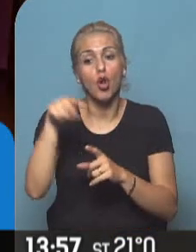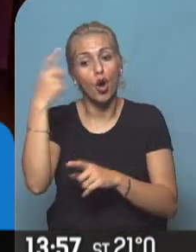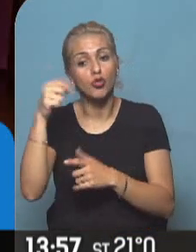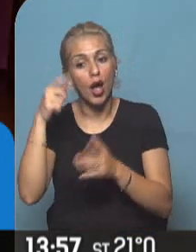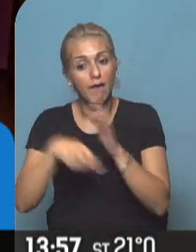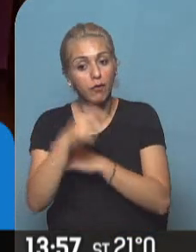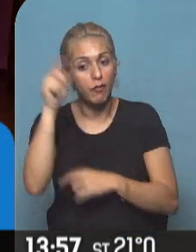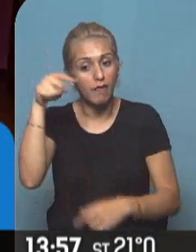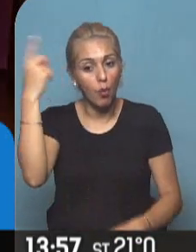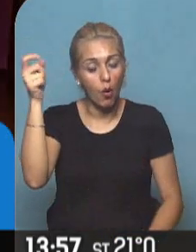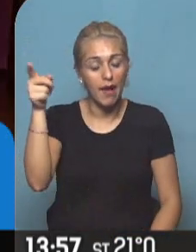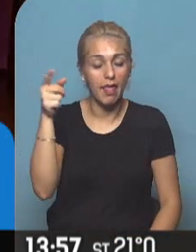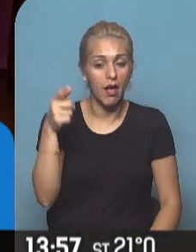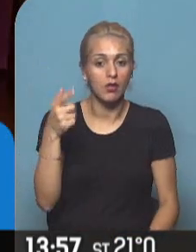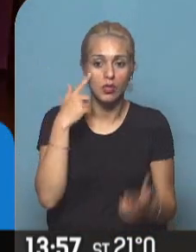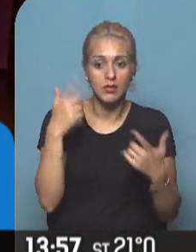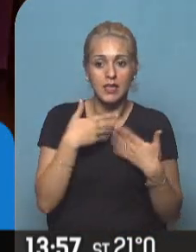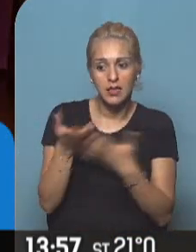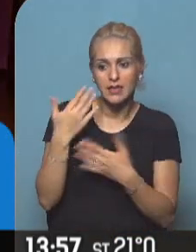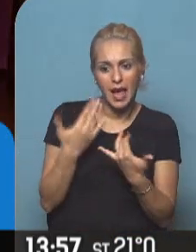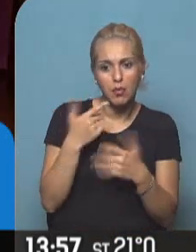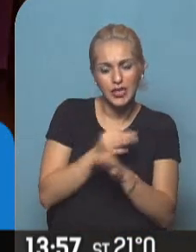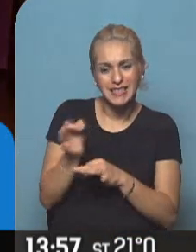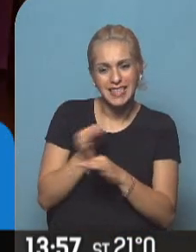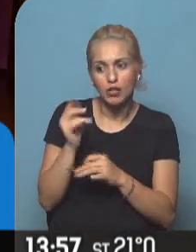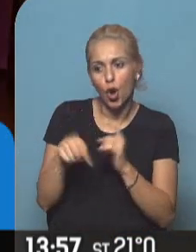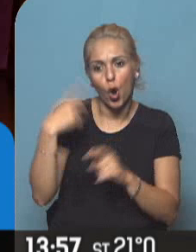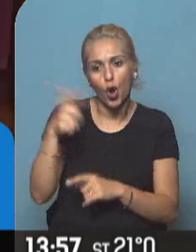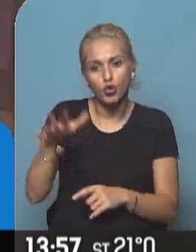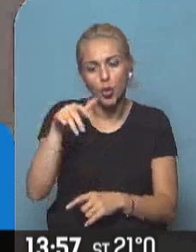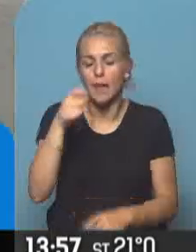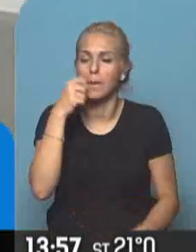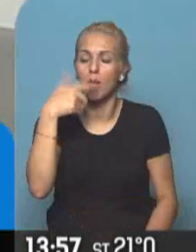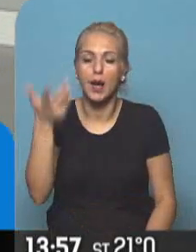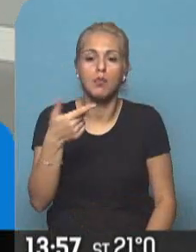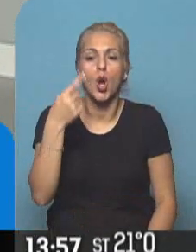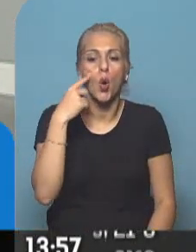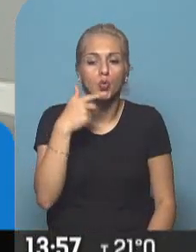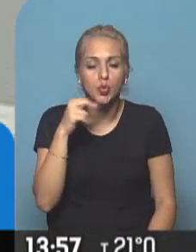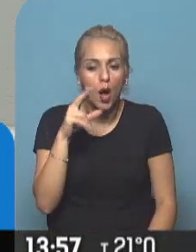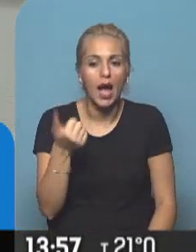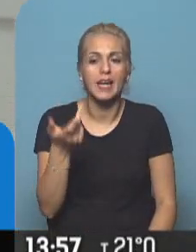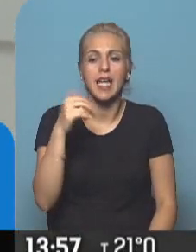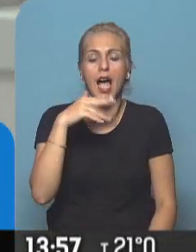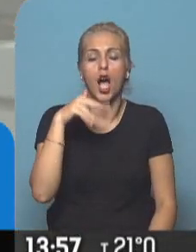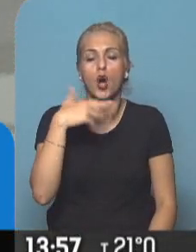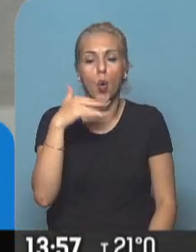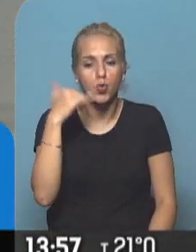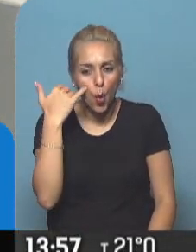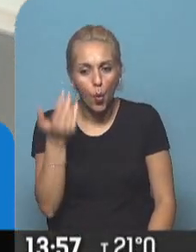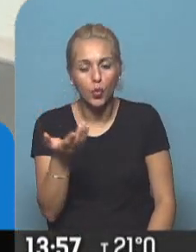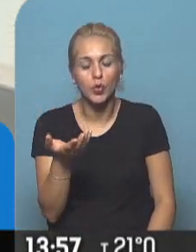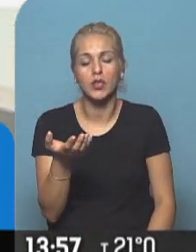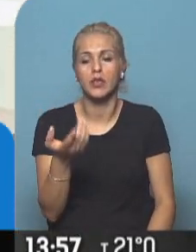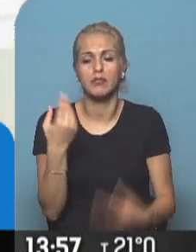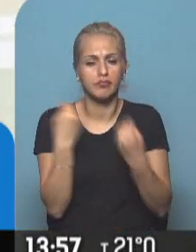decir estamos federalizando algo que antes era imposible llegar al falla a palpalá jujuy ya todo ya